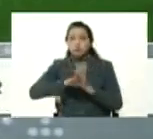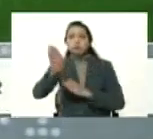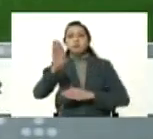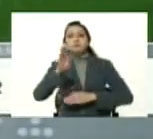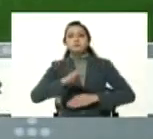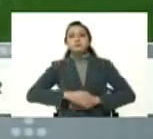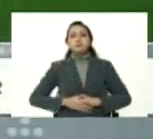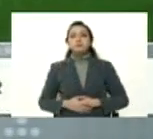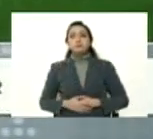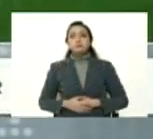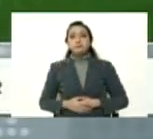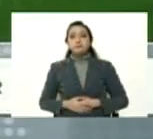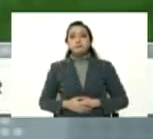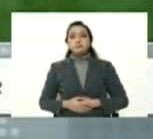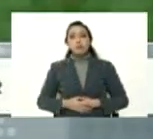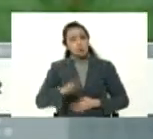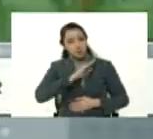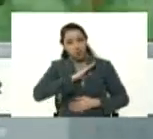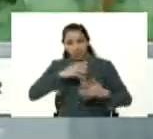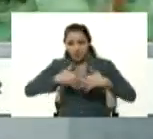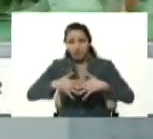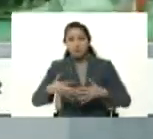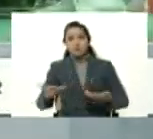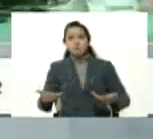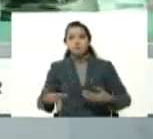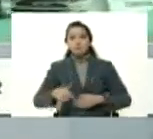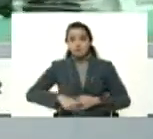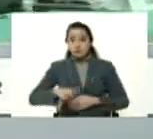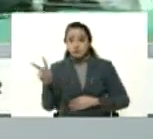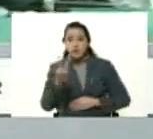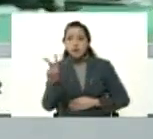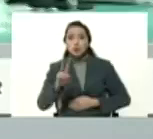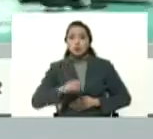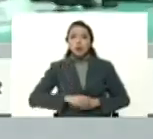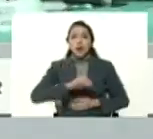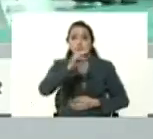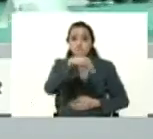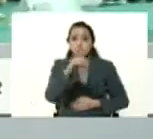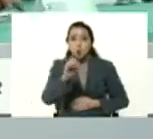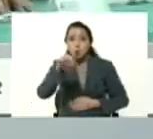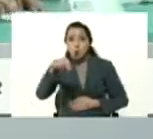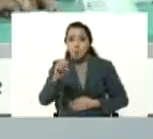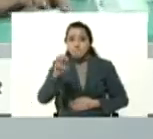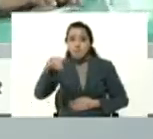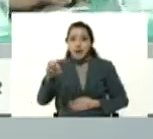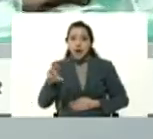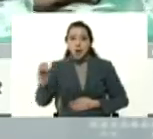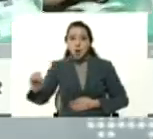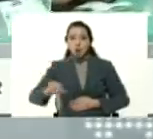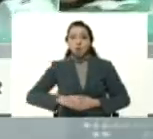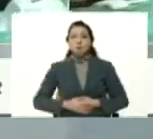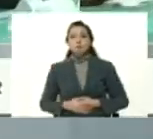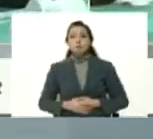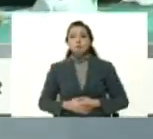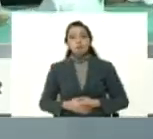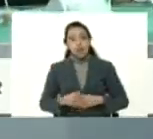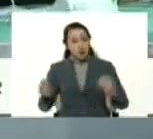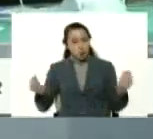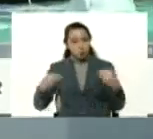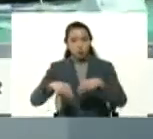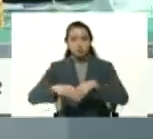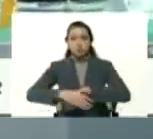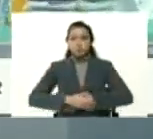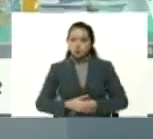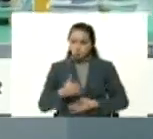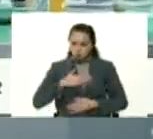producción. Monómeros es de Venezuela. Monómeros le pertenece a Venezuela. De acuerdo.